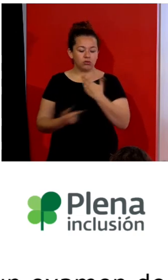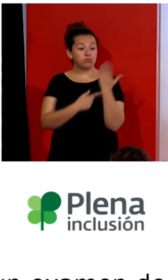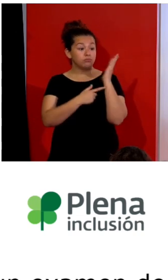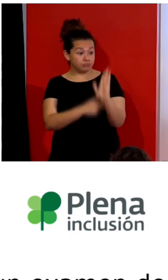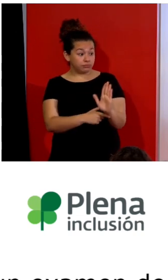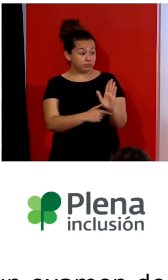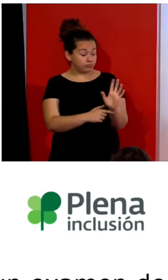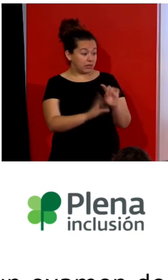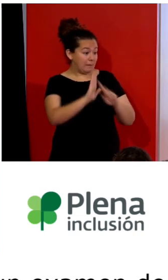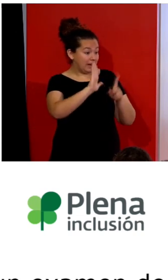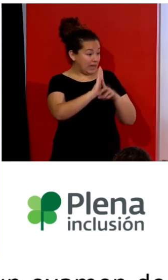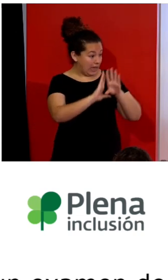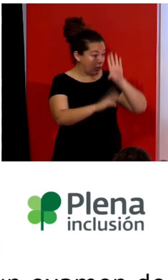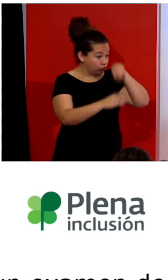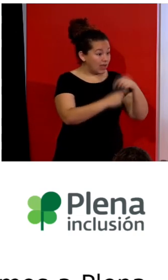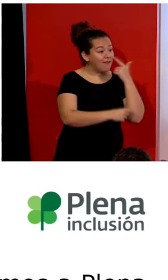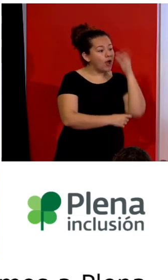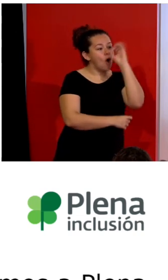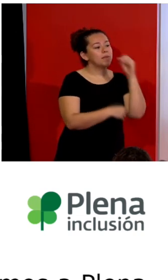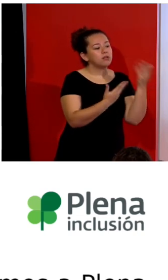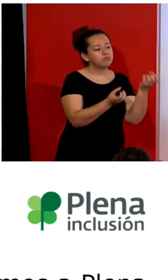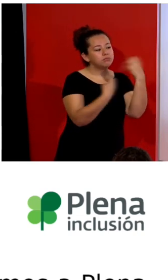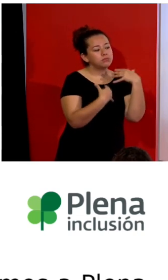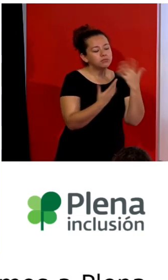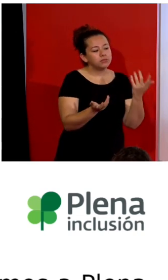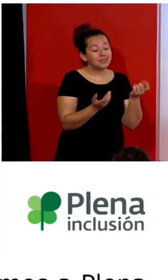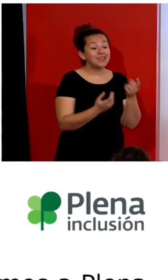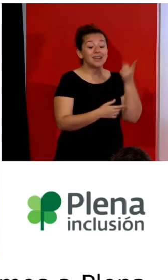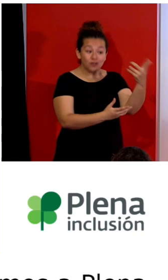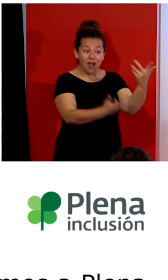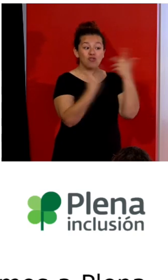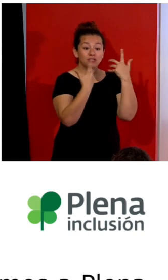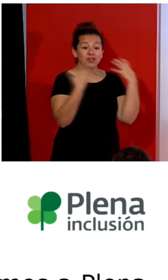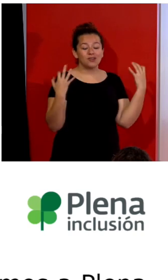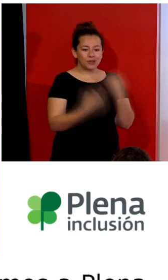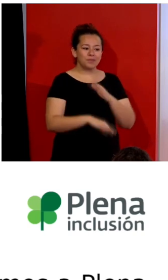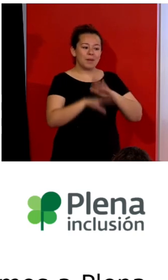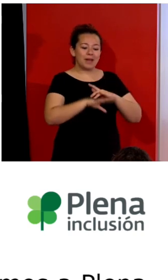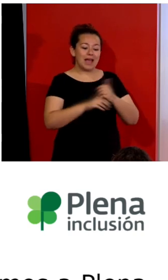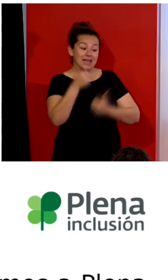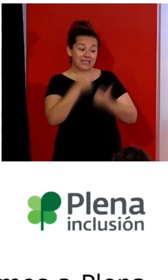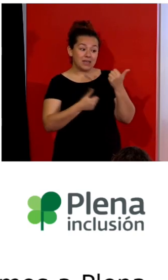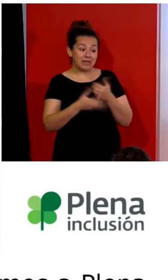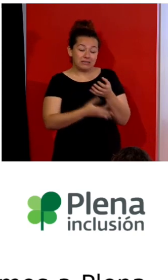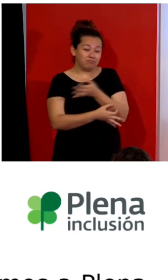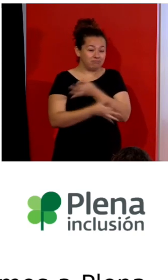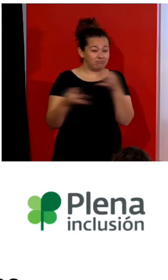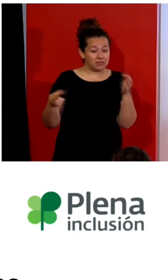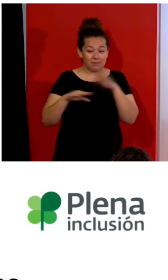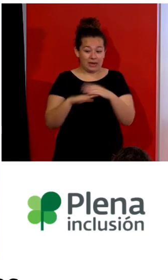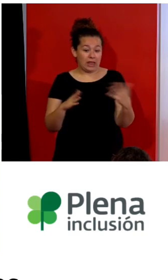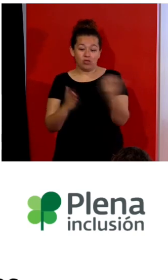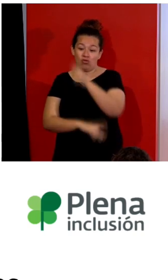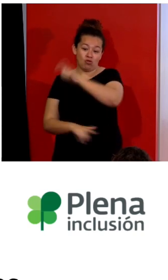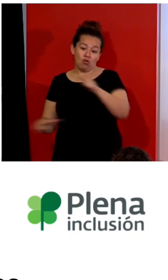a Plena Inclusión para ver qué opinaban y nos aconsejaron que para que el examen fuera idéntico, igual para todo el